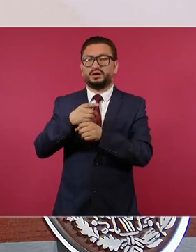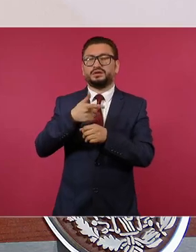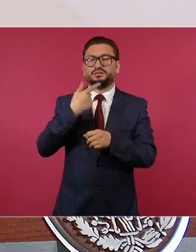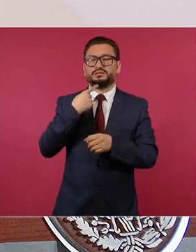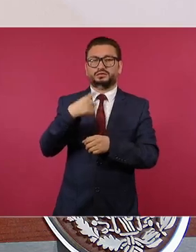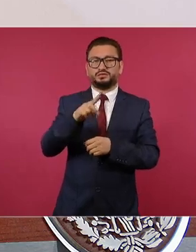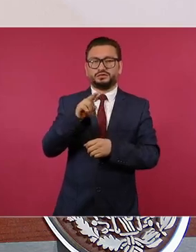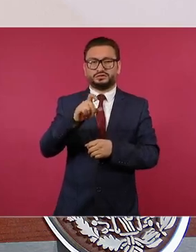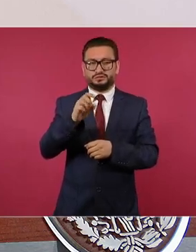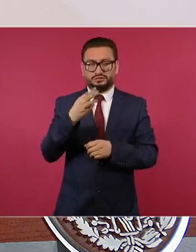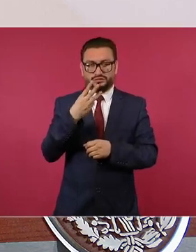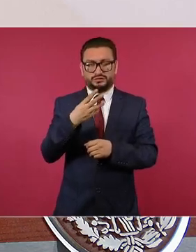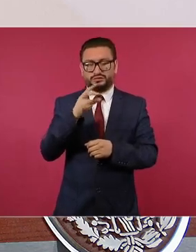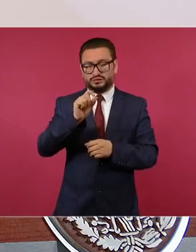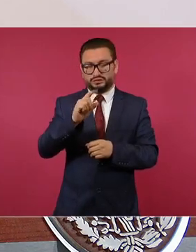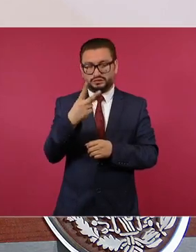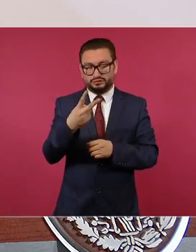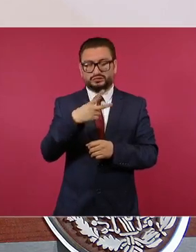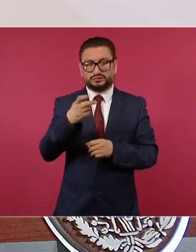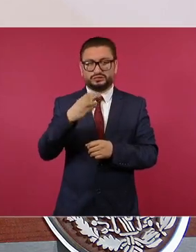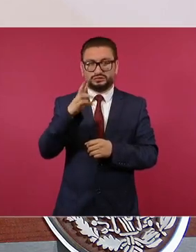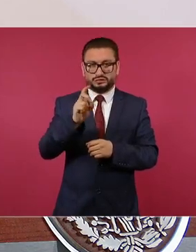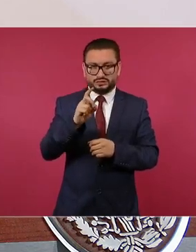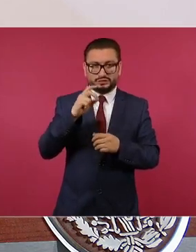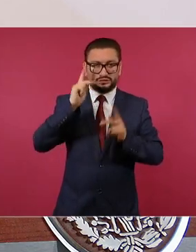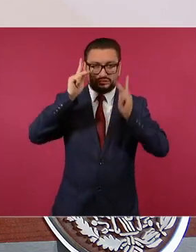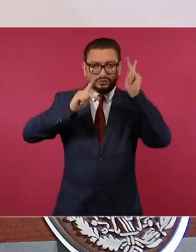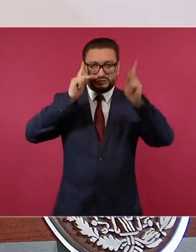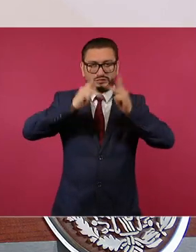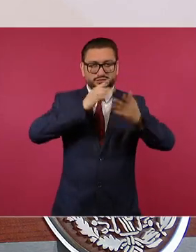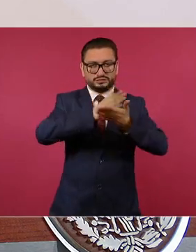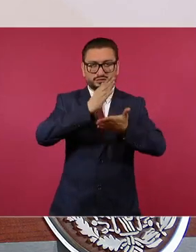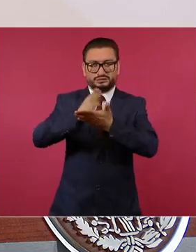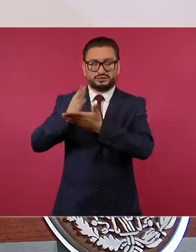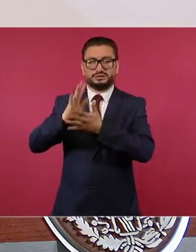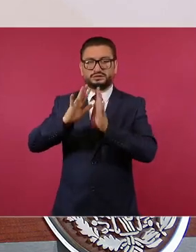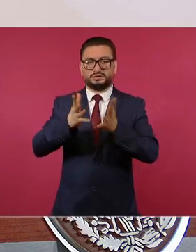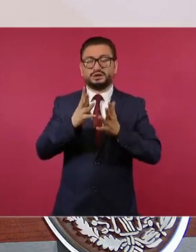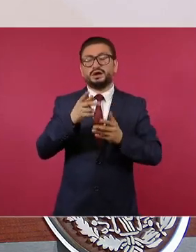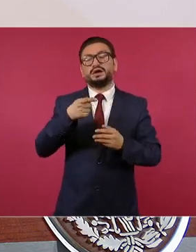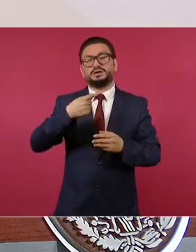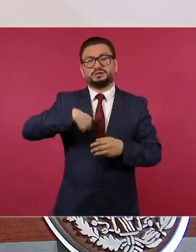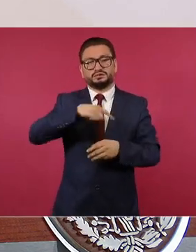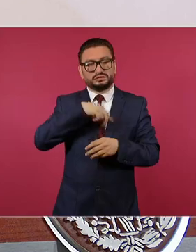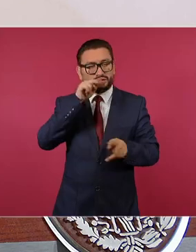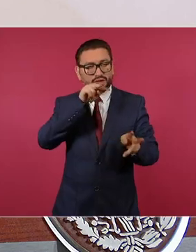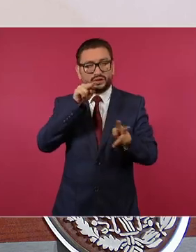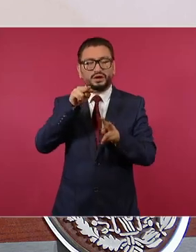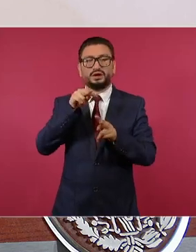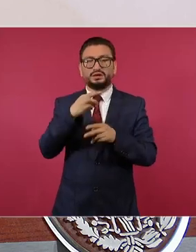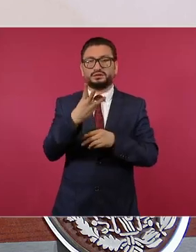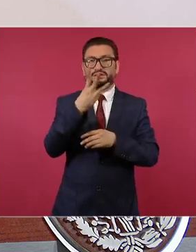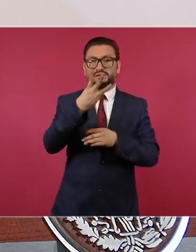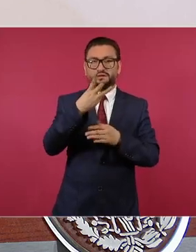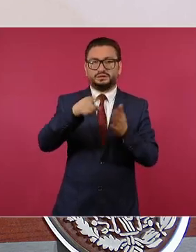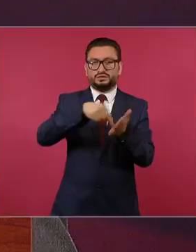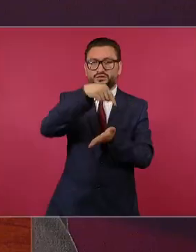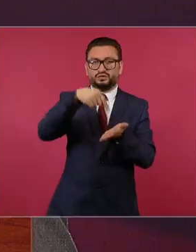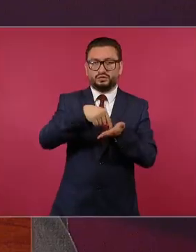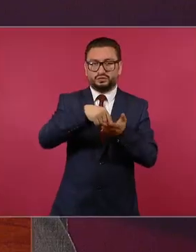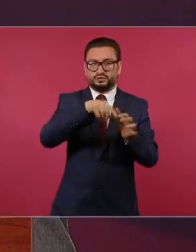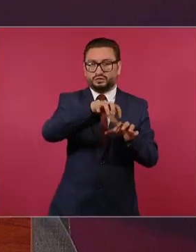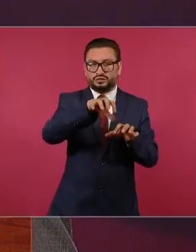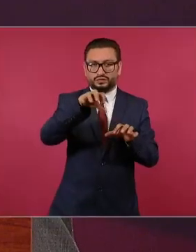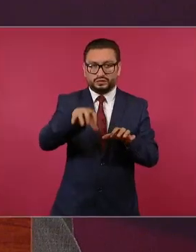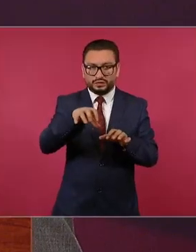realizamos 230 verificaciones y o visitas de constatación, y en este caso encontramos 3 gasolineras con